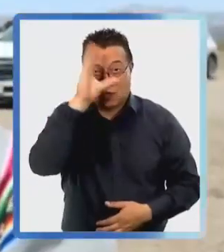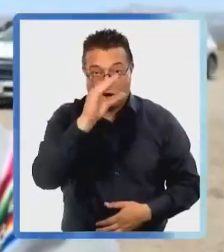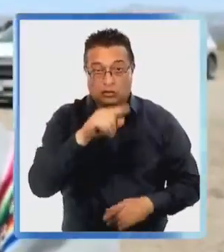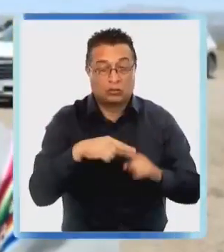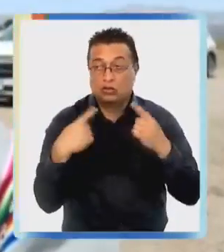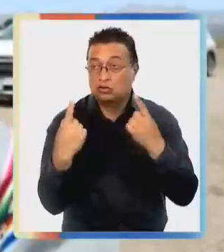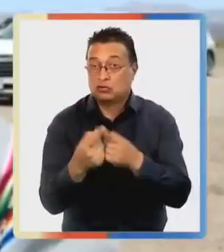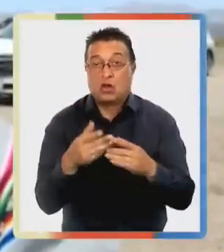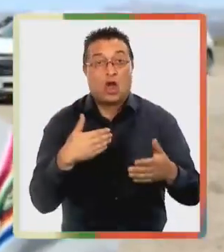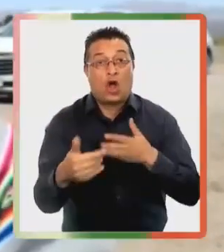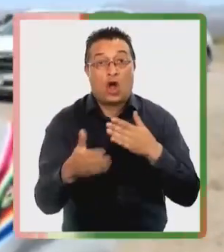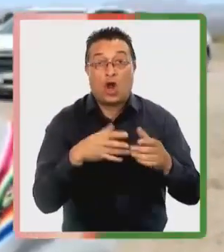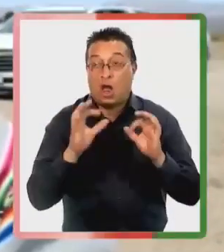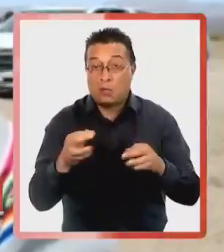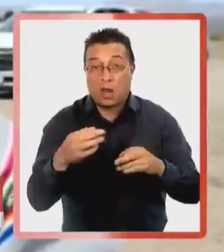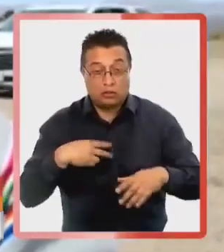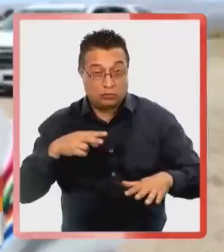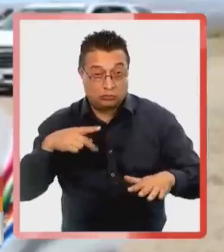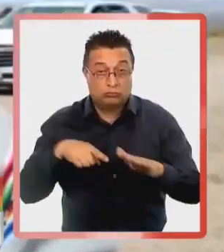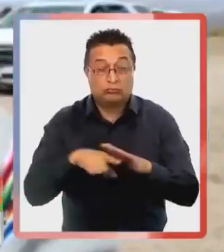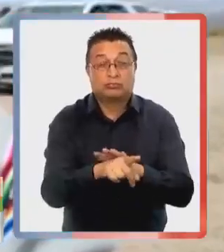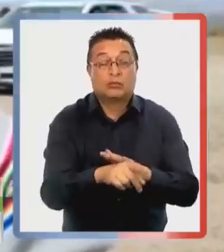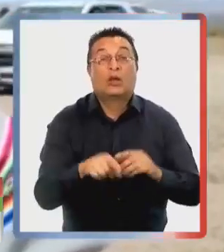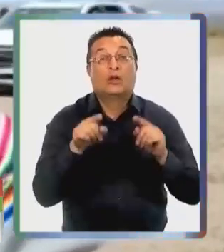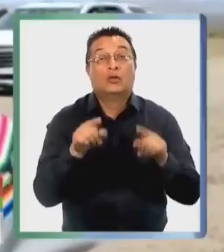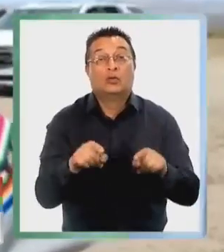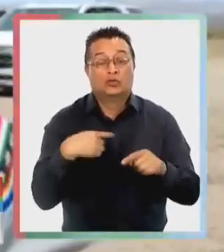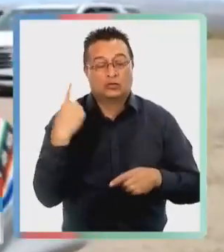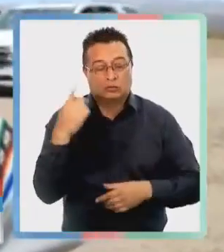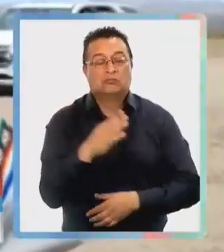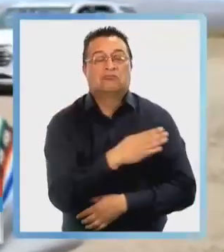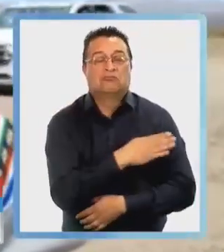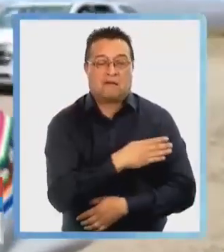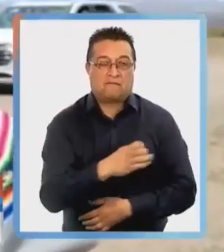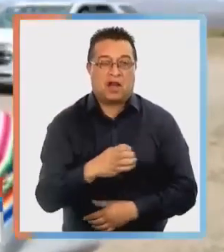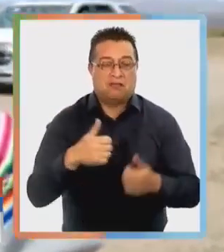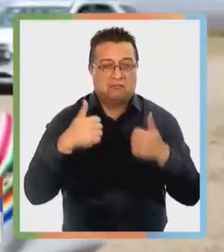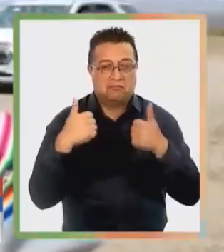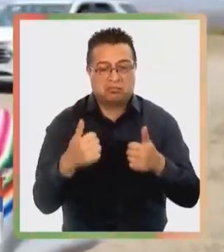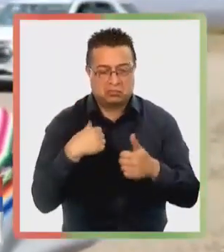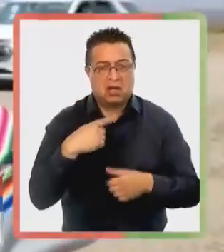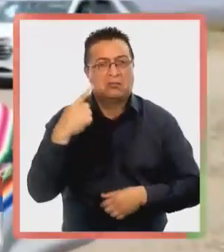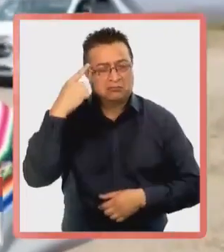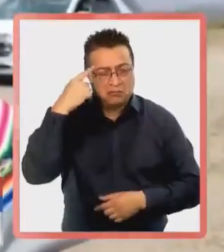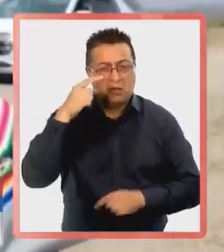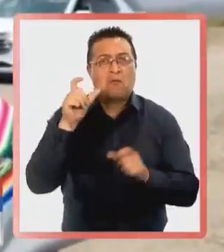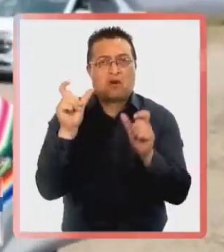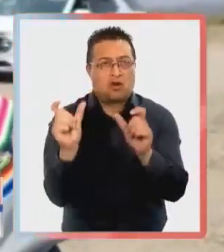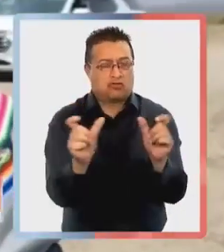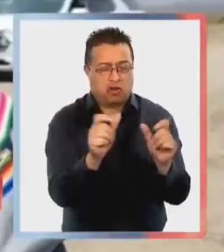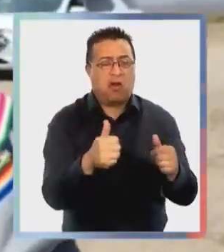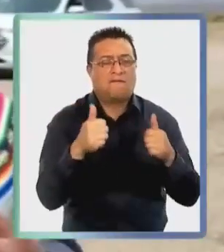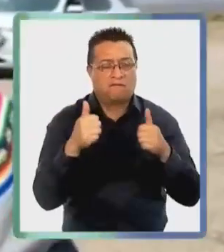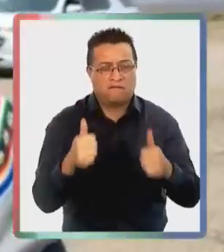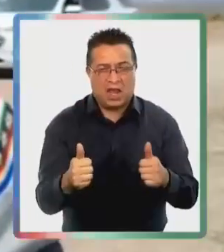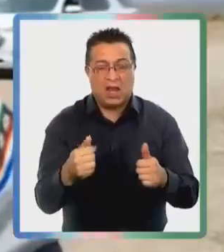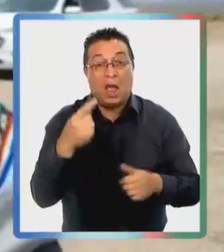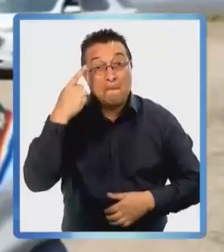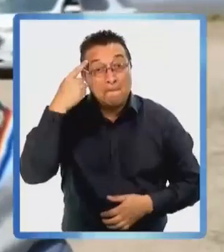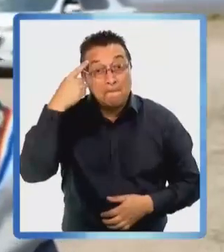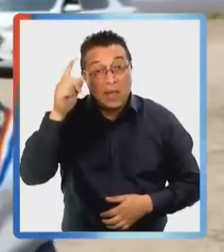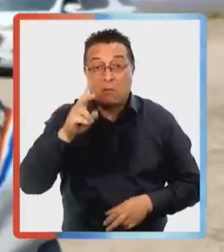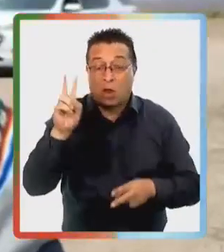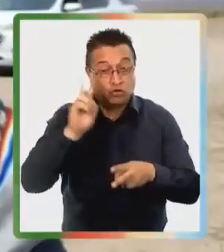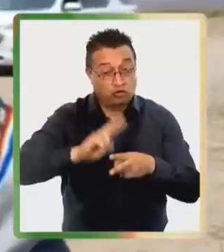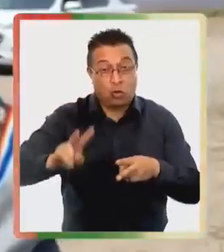resultó esperanzador y sabemos que va a ser un aporte al control migratorio. Sin embargo, no va a solucionar en su totalidad el problema que está